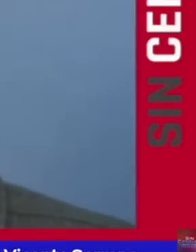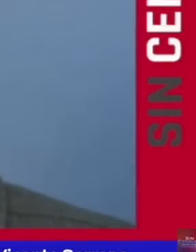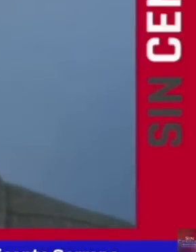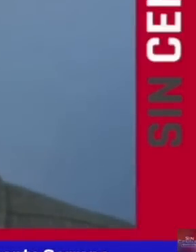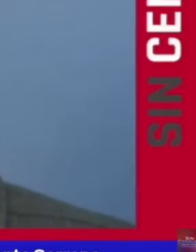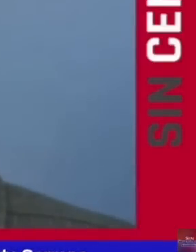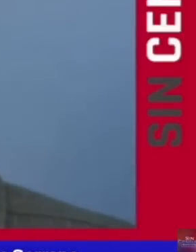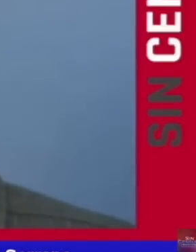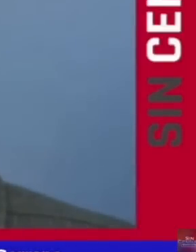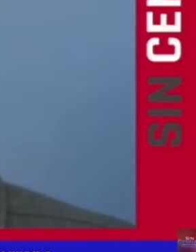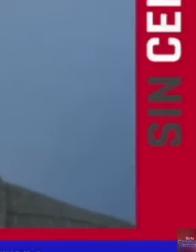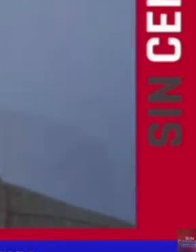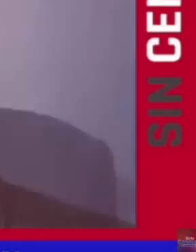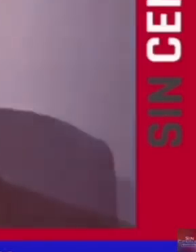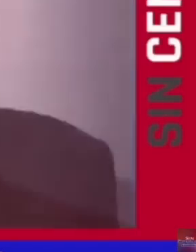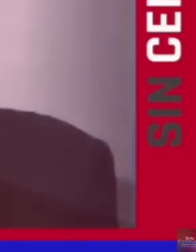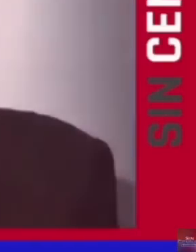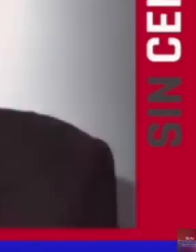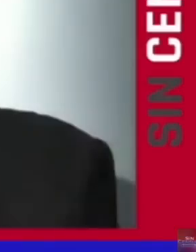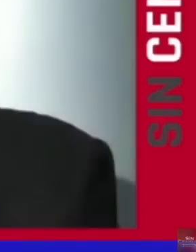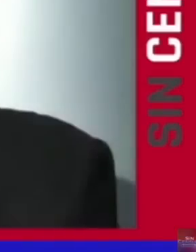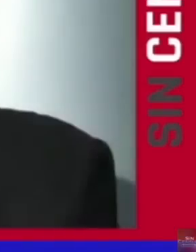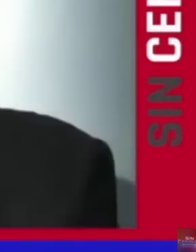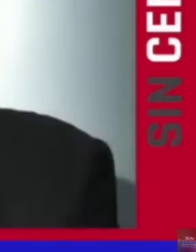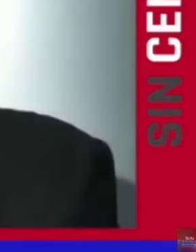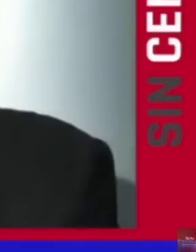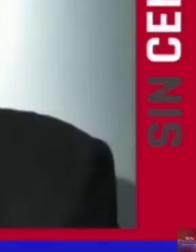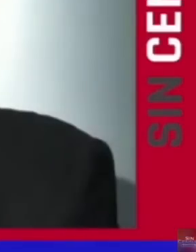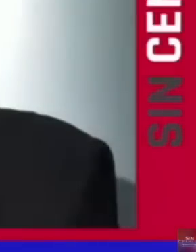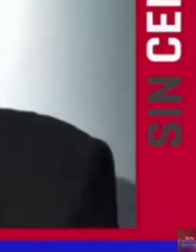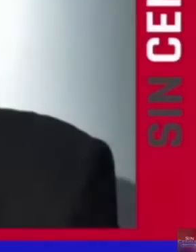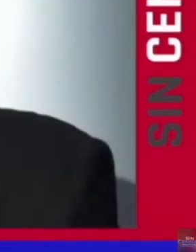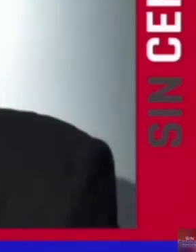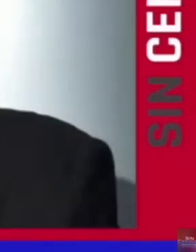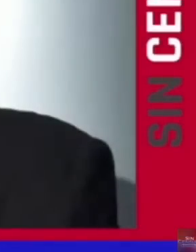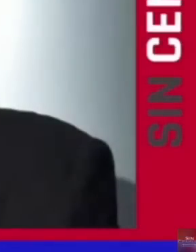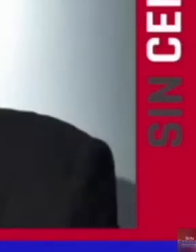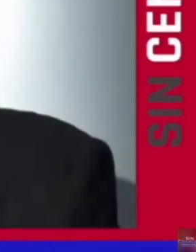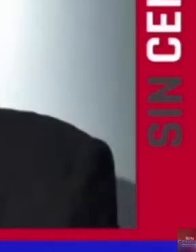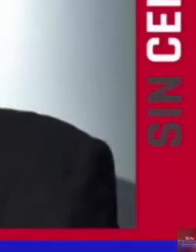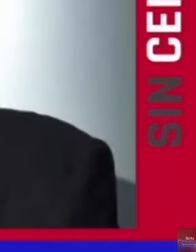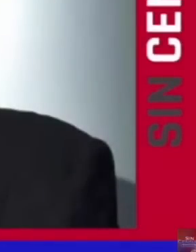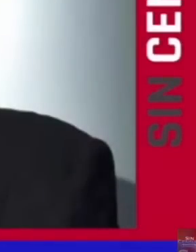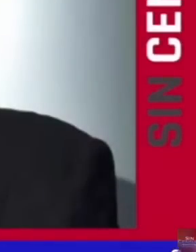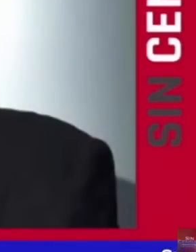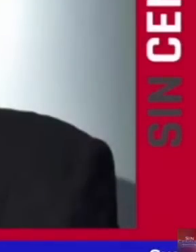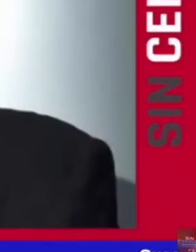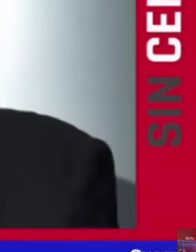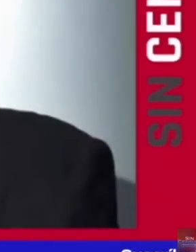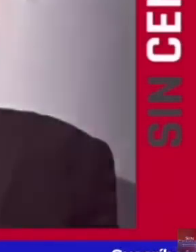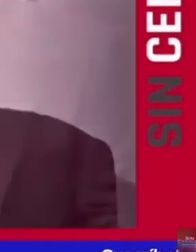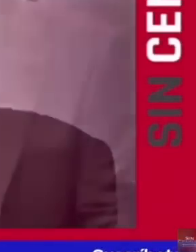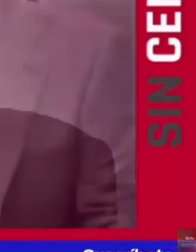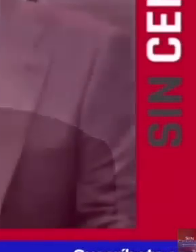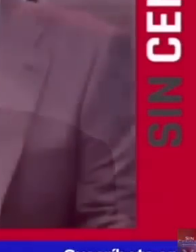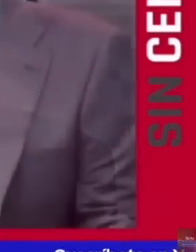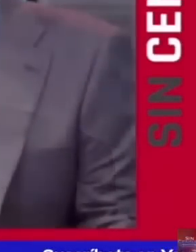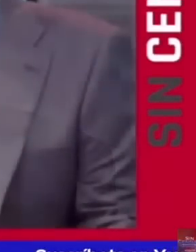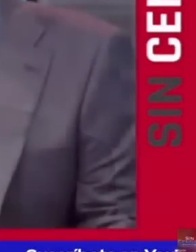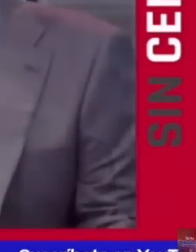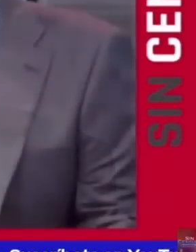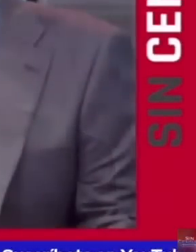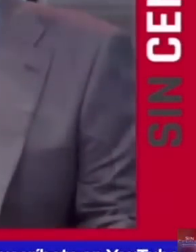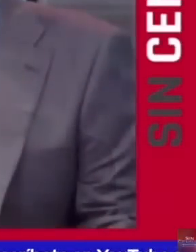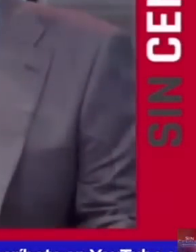televisión, en el canal de las estrellas, metiéndole su zape a Vallarta? Dijo el presidente en la mañanera, una mañanera que no tuvo